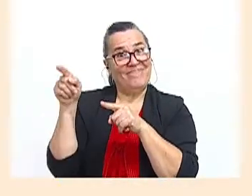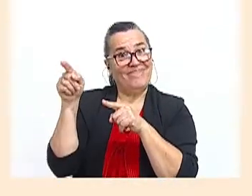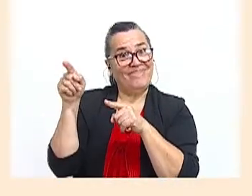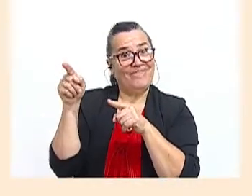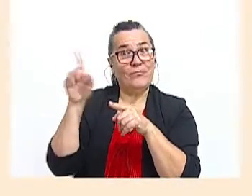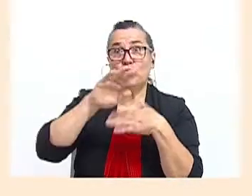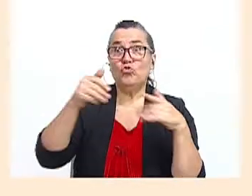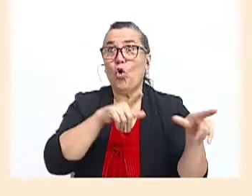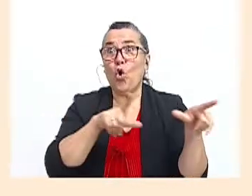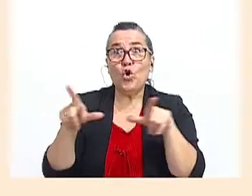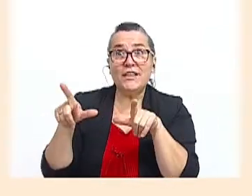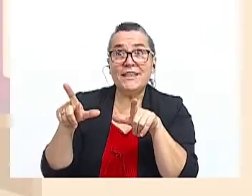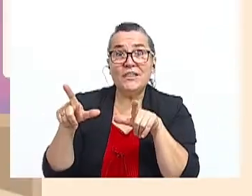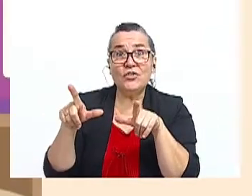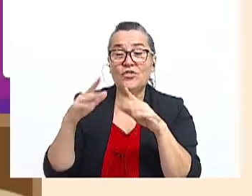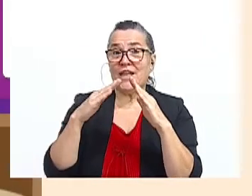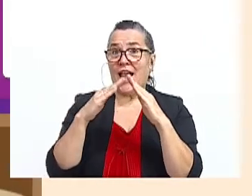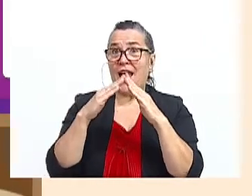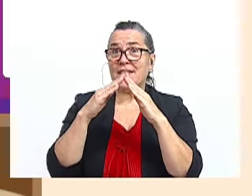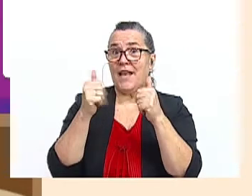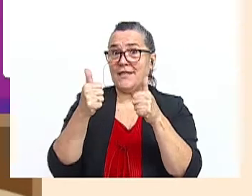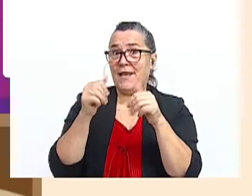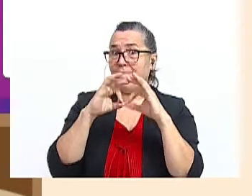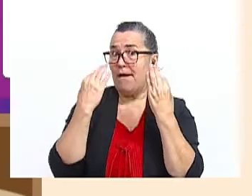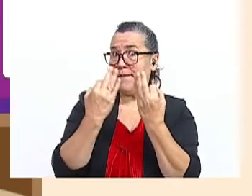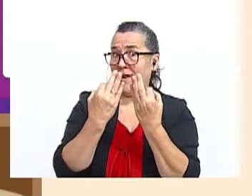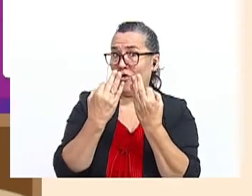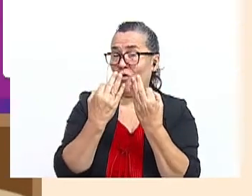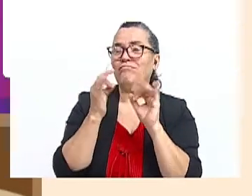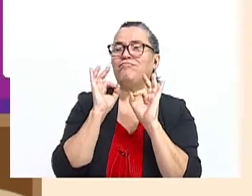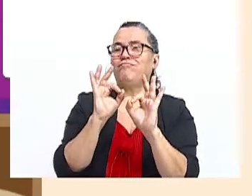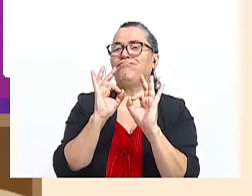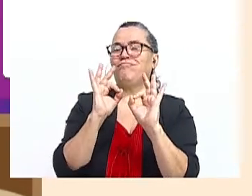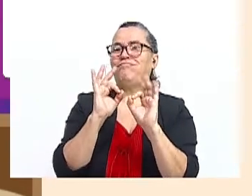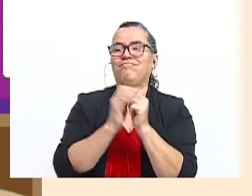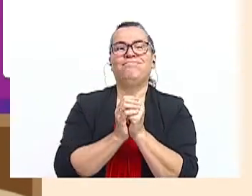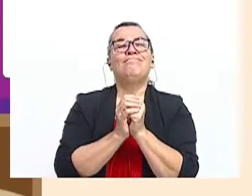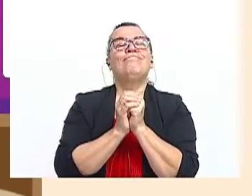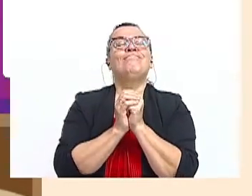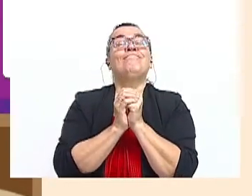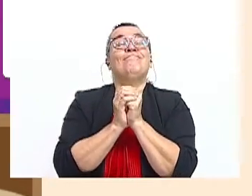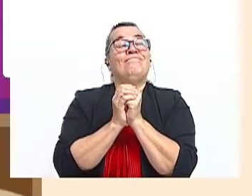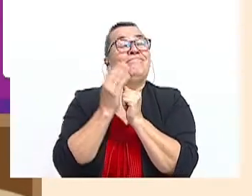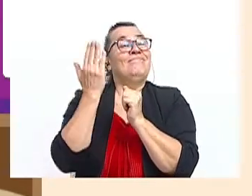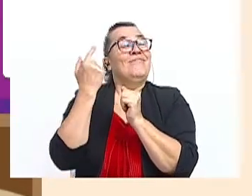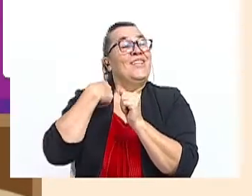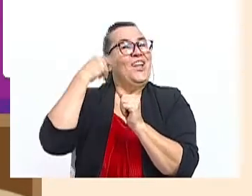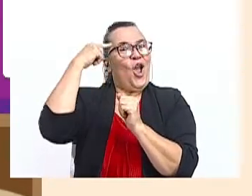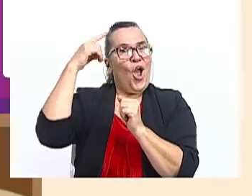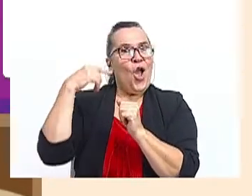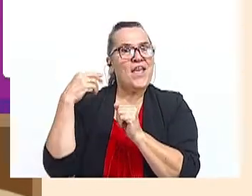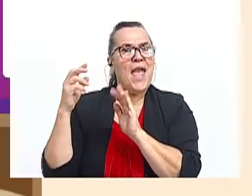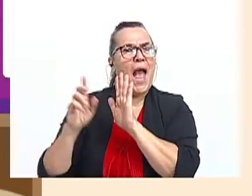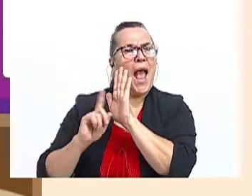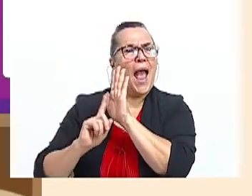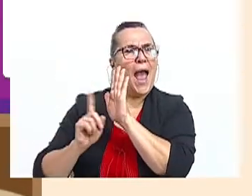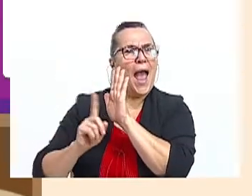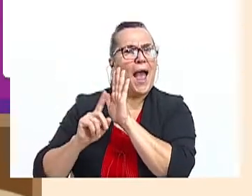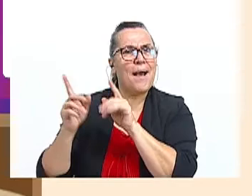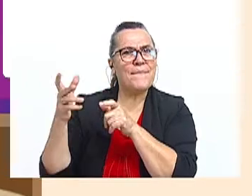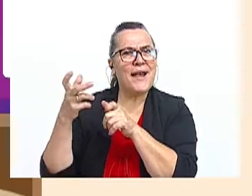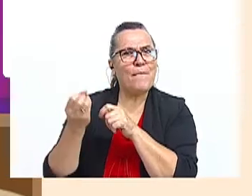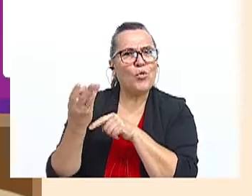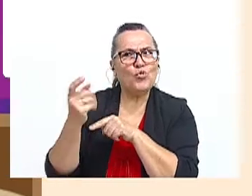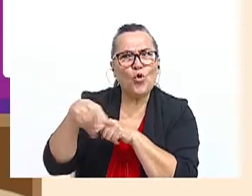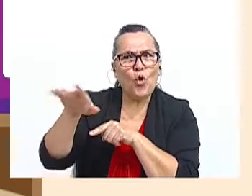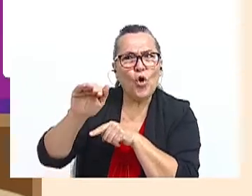¿Estamos todos listos en casa? ¿Sí, familia? ¿Estamos preparados? Bien, porque yo creo que ya va a sonar el timbre. ¿Verdad, señor